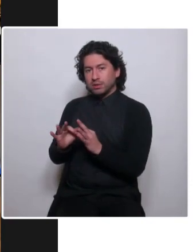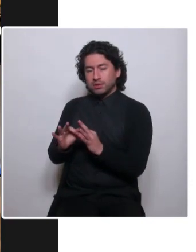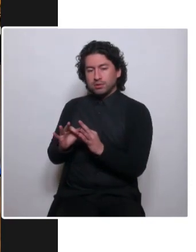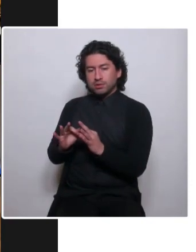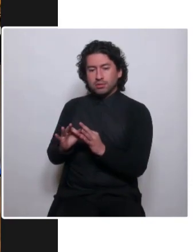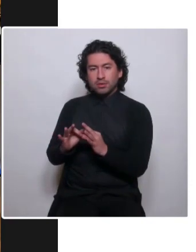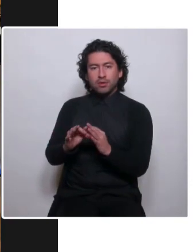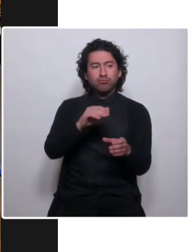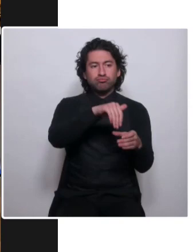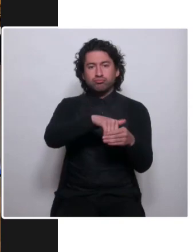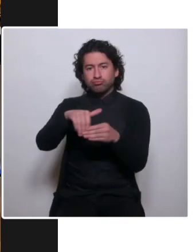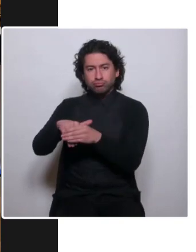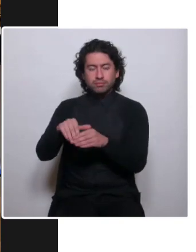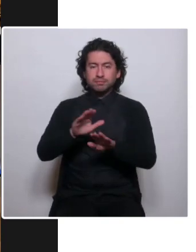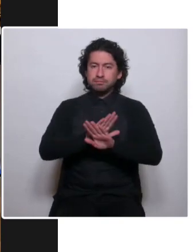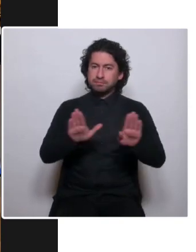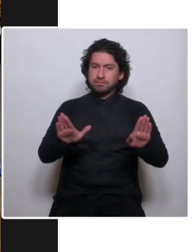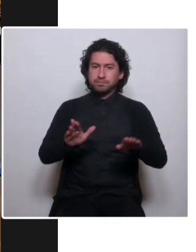Terminada la votación.